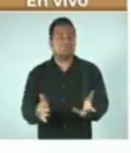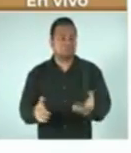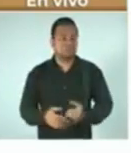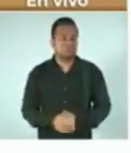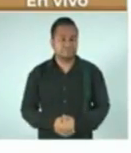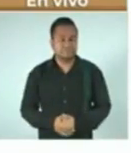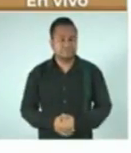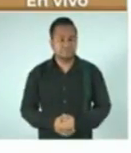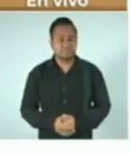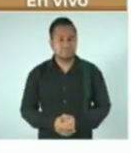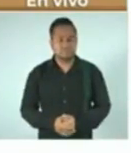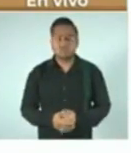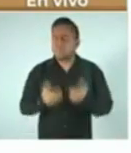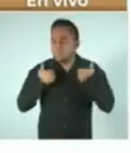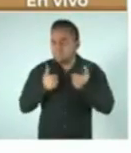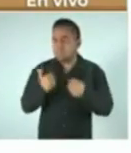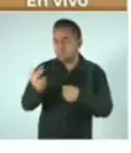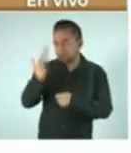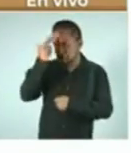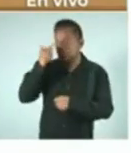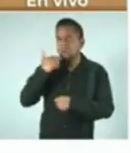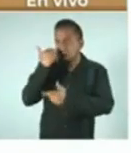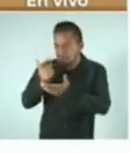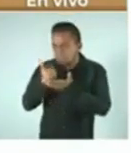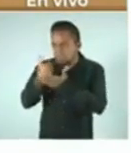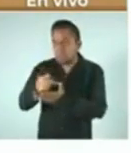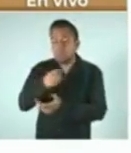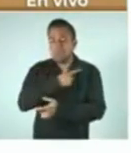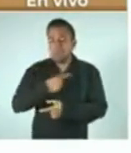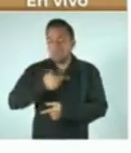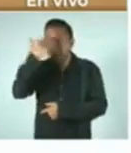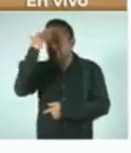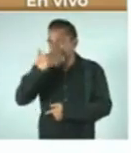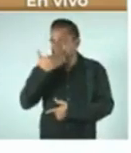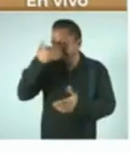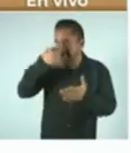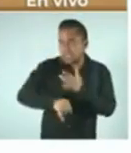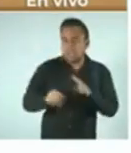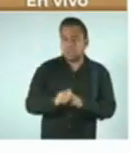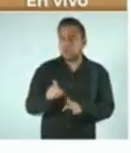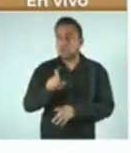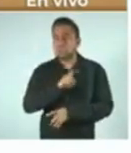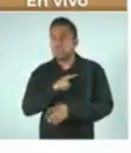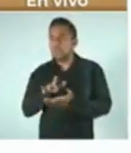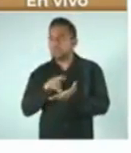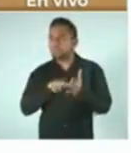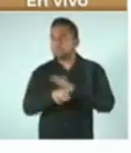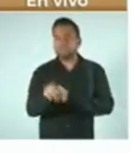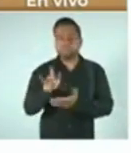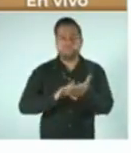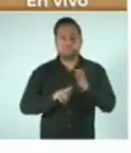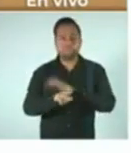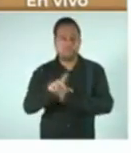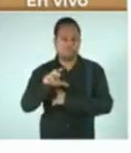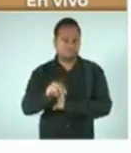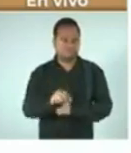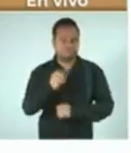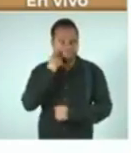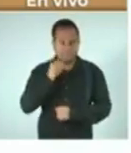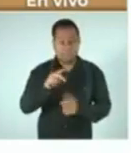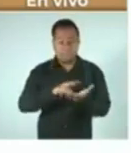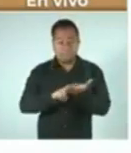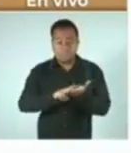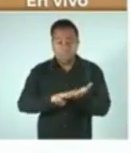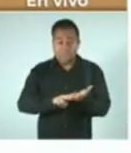Está bien ser solidario con las causas, pero hay que conocerlas, no de por encimita. Miren todo lo verde que